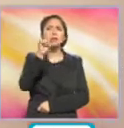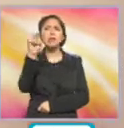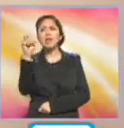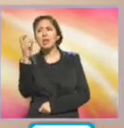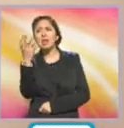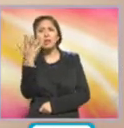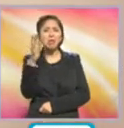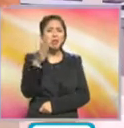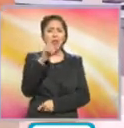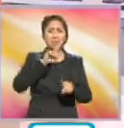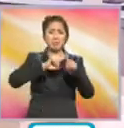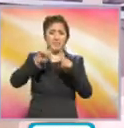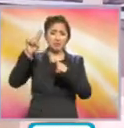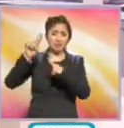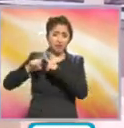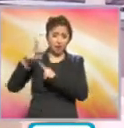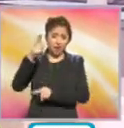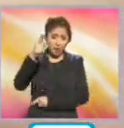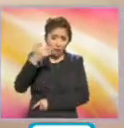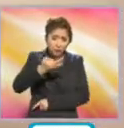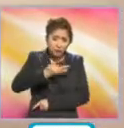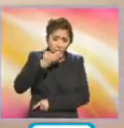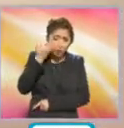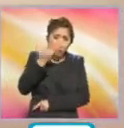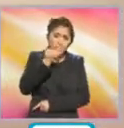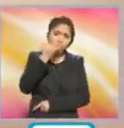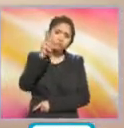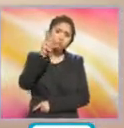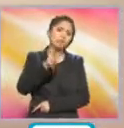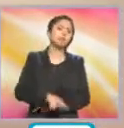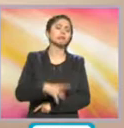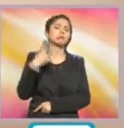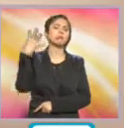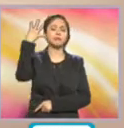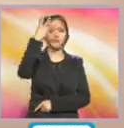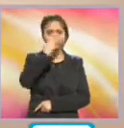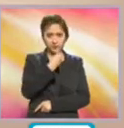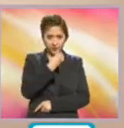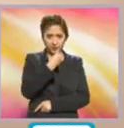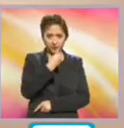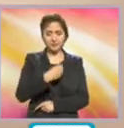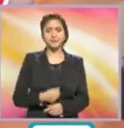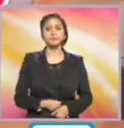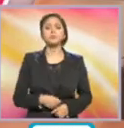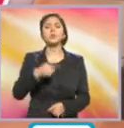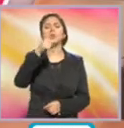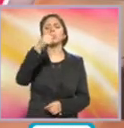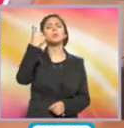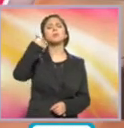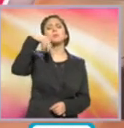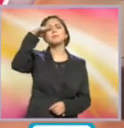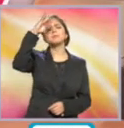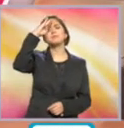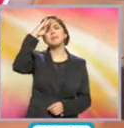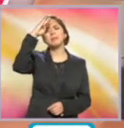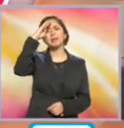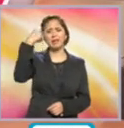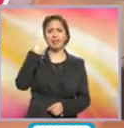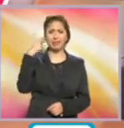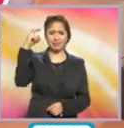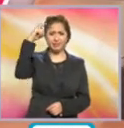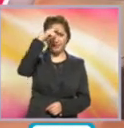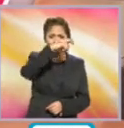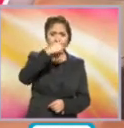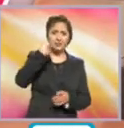tipos de orquídeas. Sí. Entonces es una belleza. Y fíjate que no es tan difícil de cultivarlas.